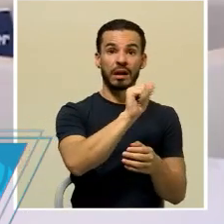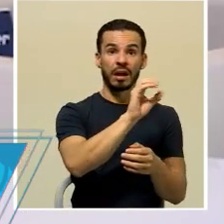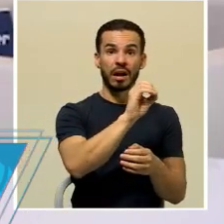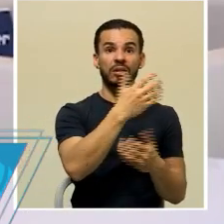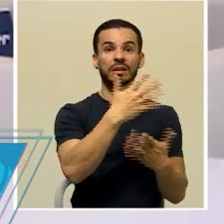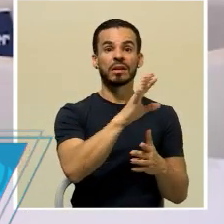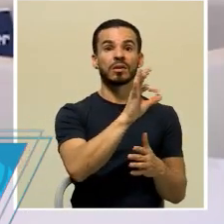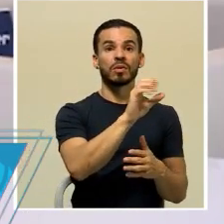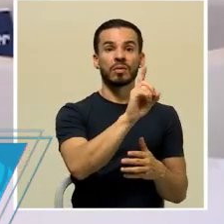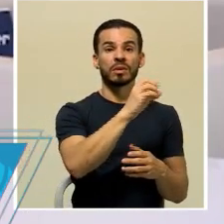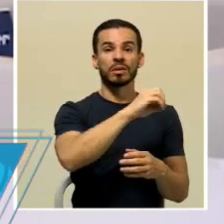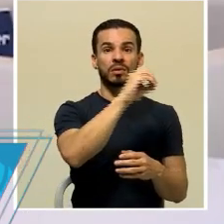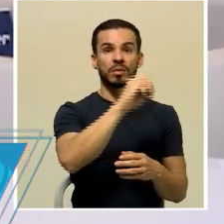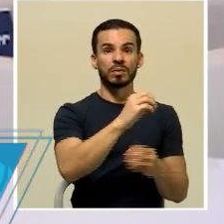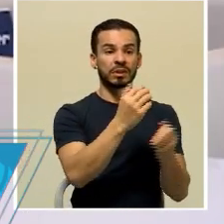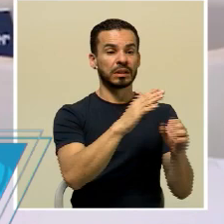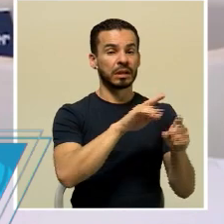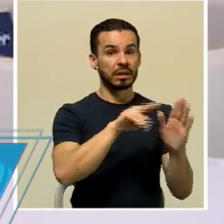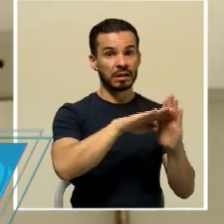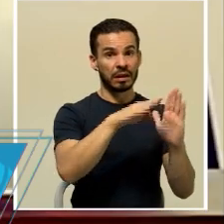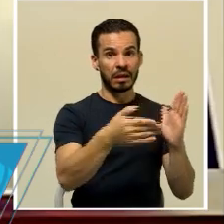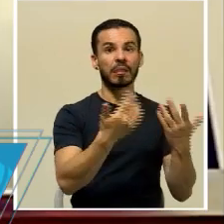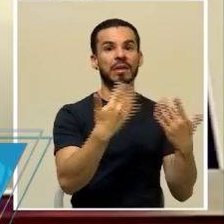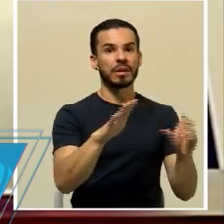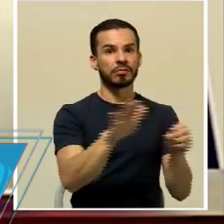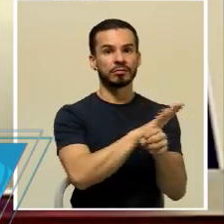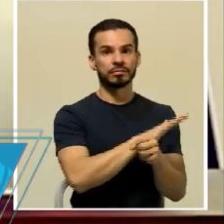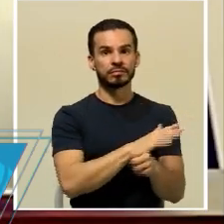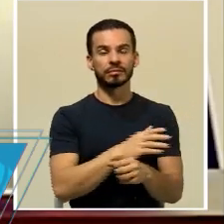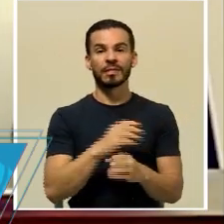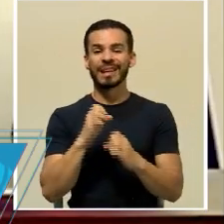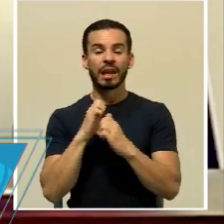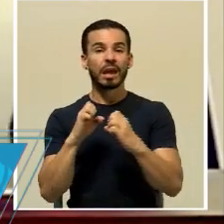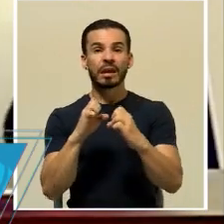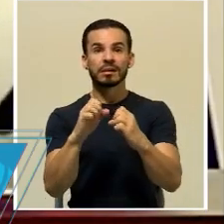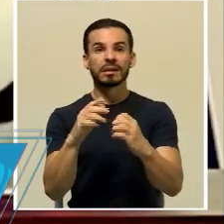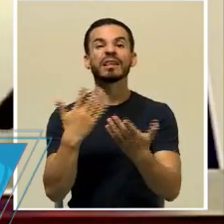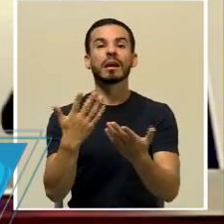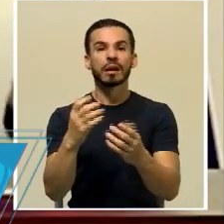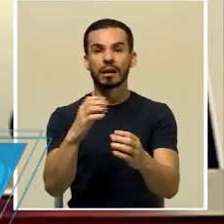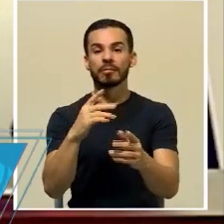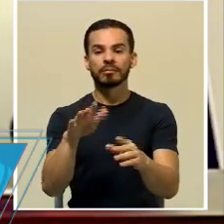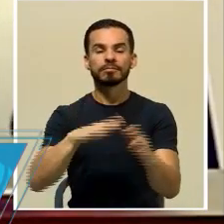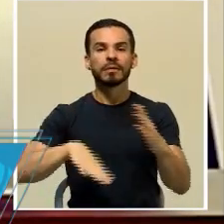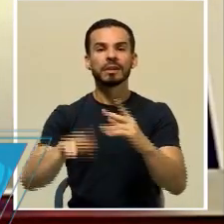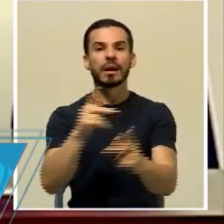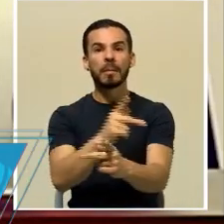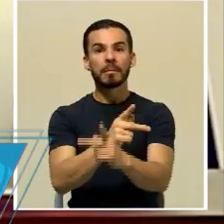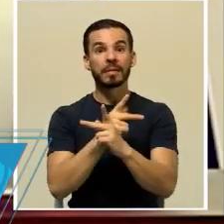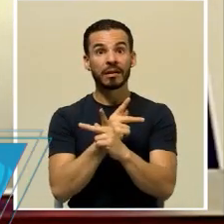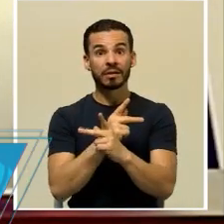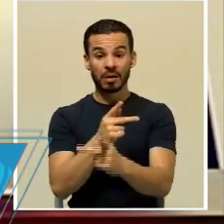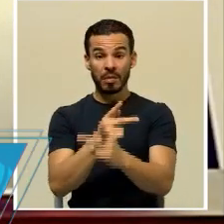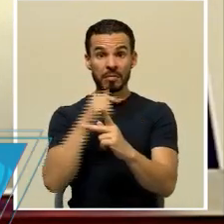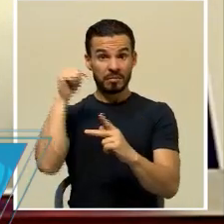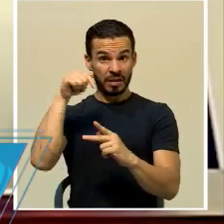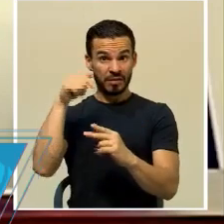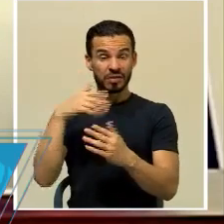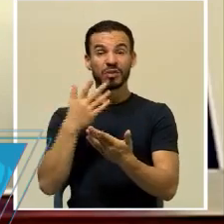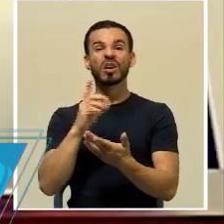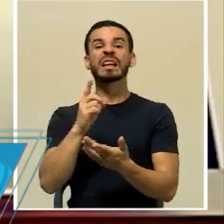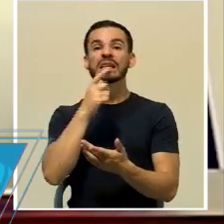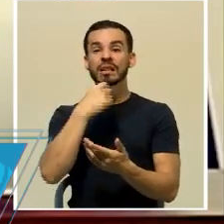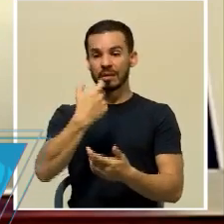el 91% de las camas llenas. La estrategia tiene que basarse en la prevención y la prevención solo está en nuestras manos,